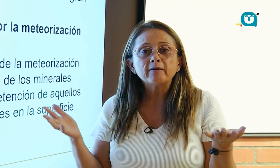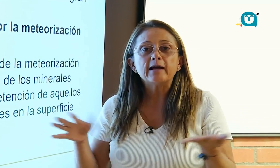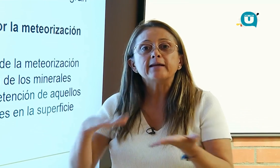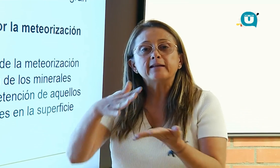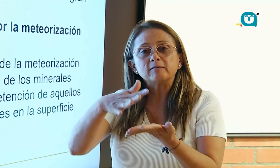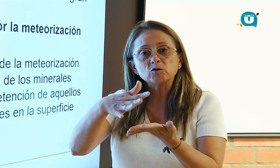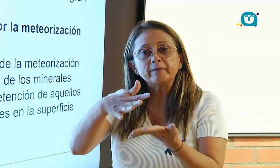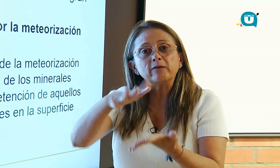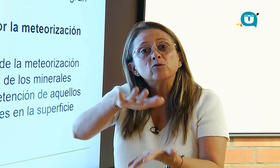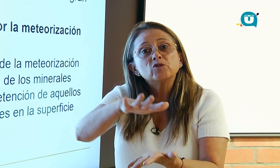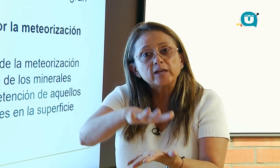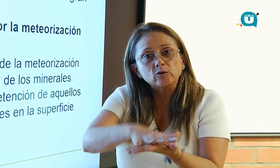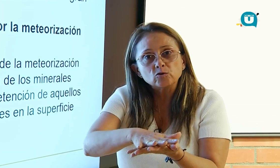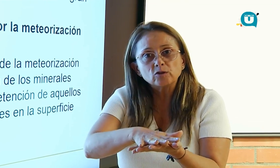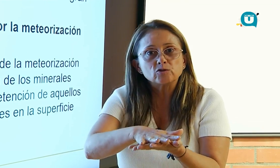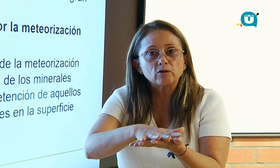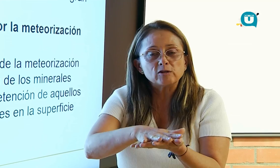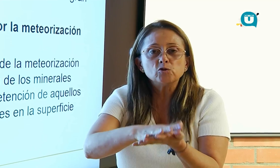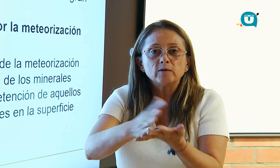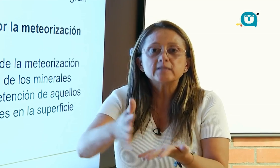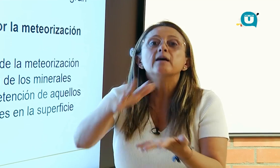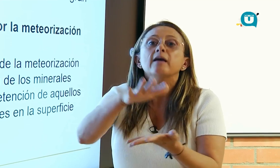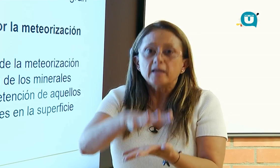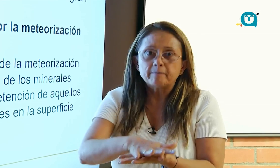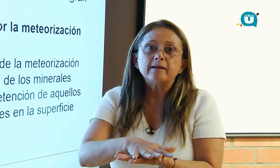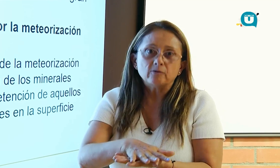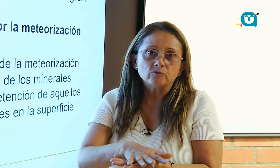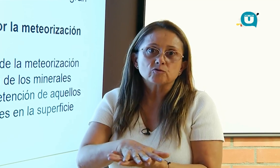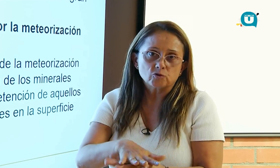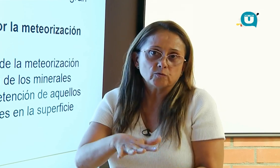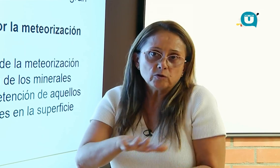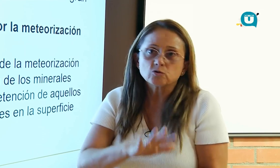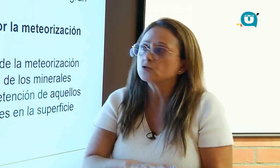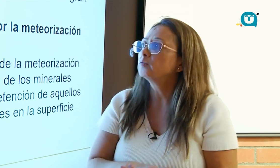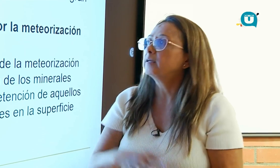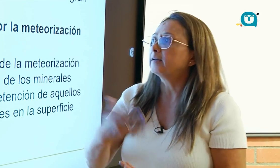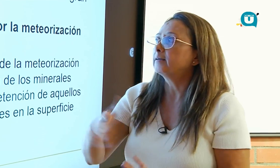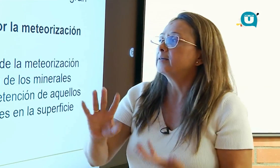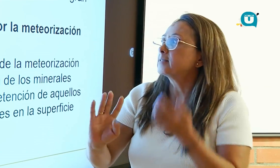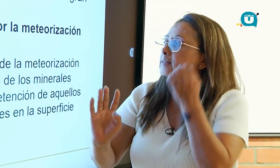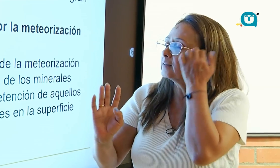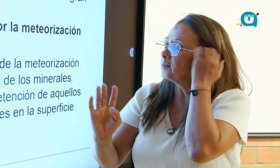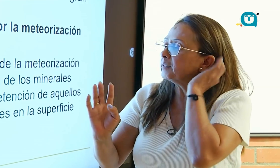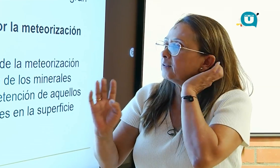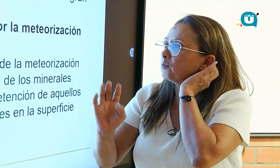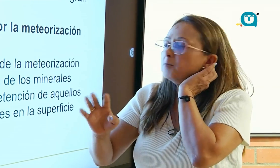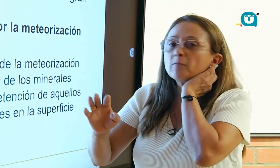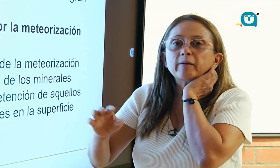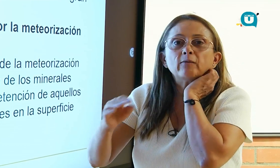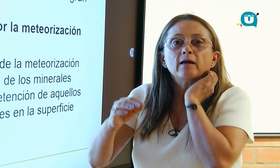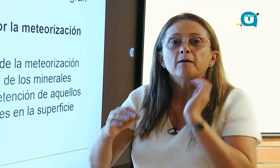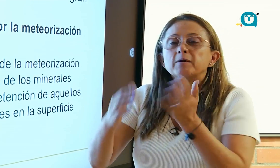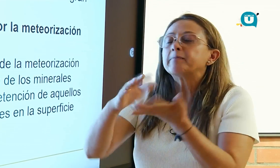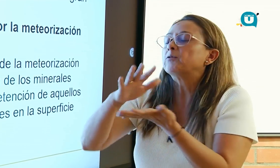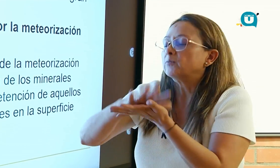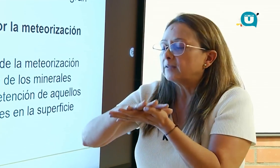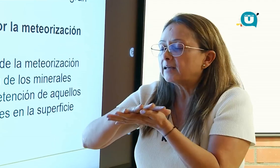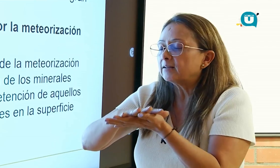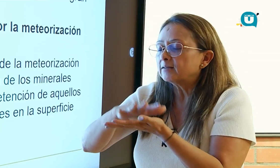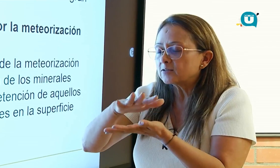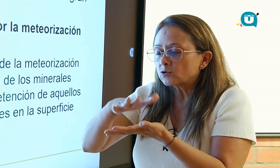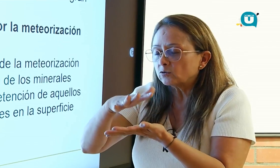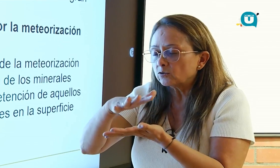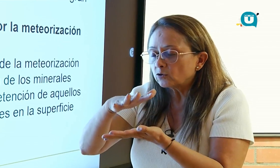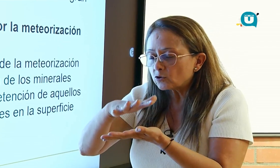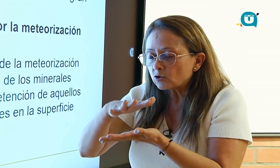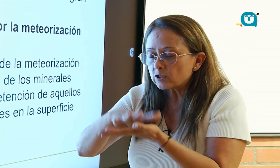una primavera, y tenemos periodos secos en los que no hay lluvias y periodos lluviosos. Por la poca planeación, que es exactamente lo mismo, consecuencia directa